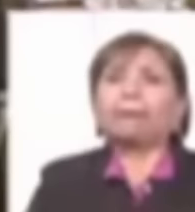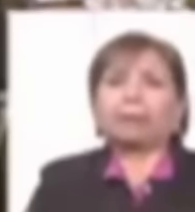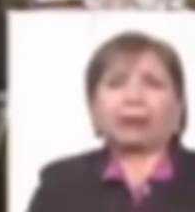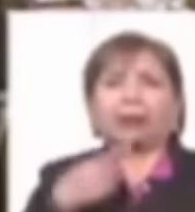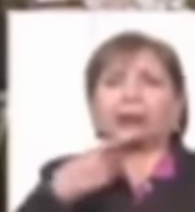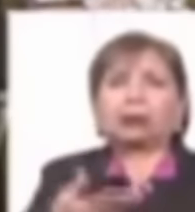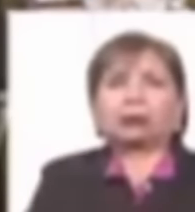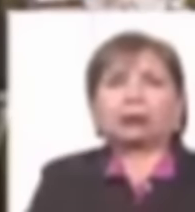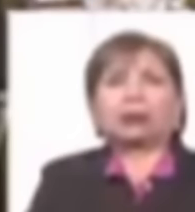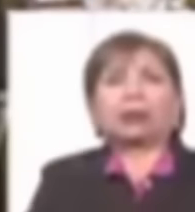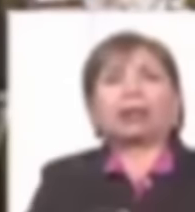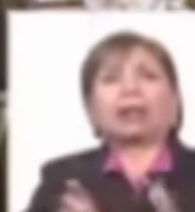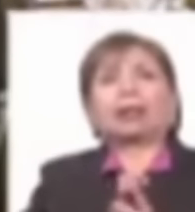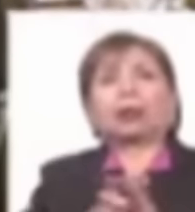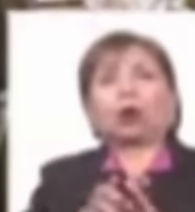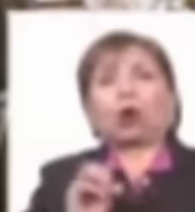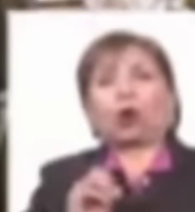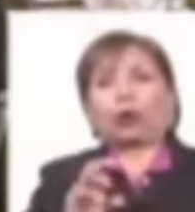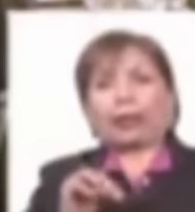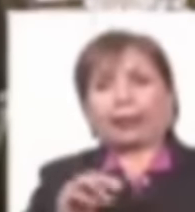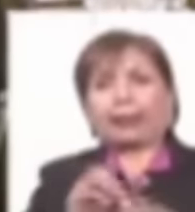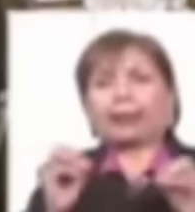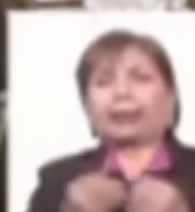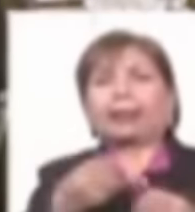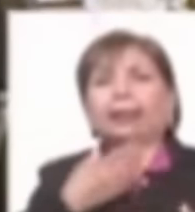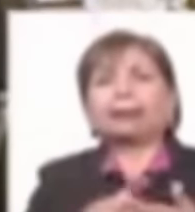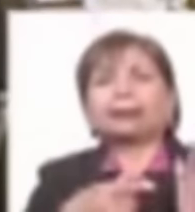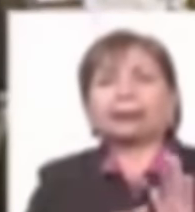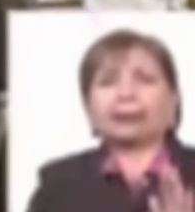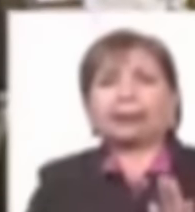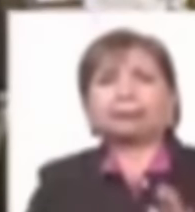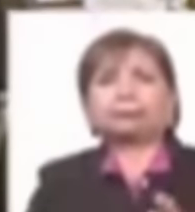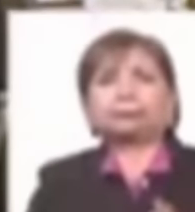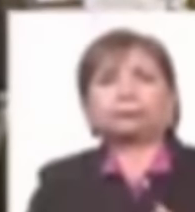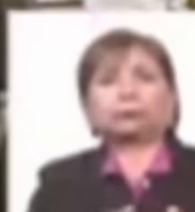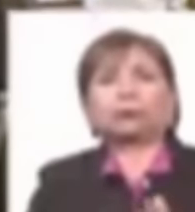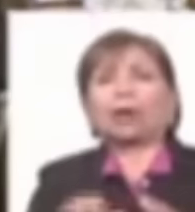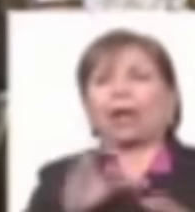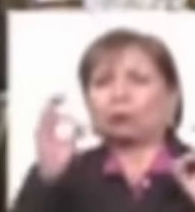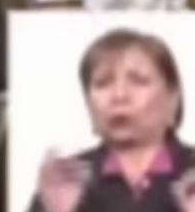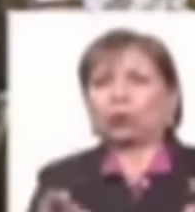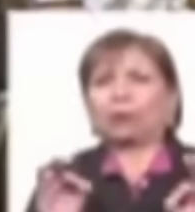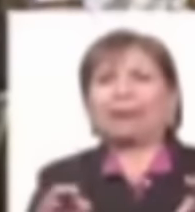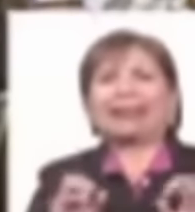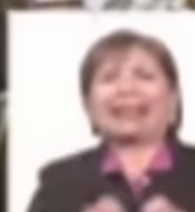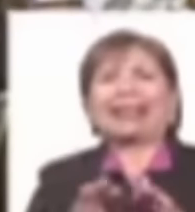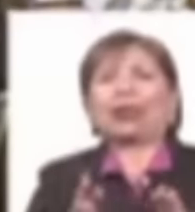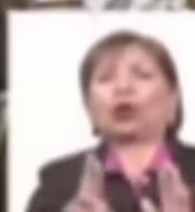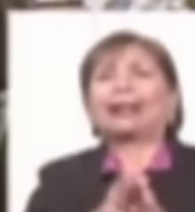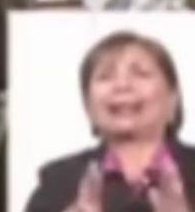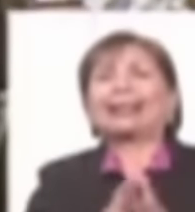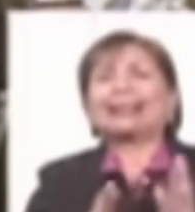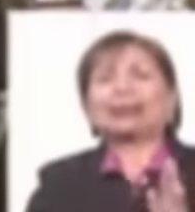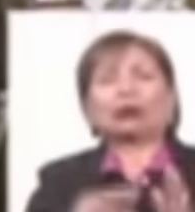10 de la Ley Orgánica de la Junta Nacional señala de manera absolutamente clara requisitos